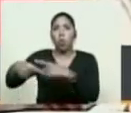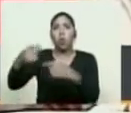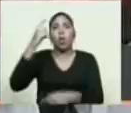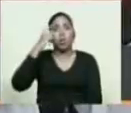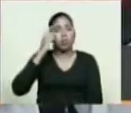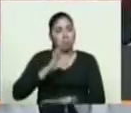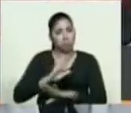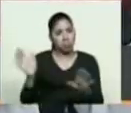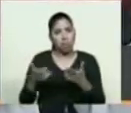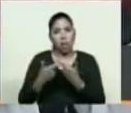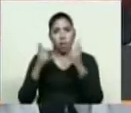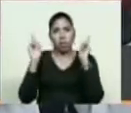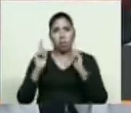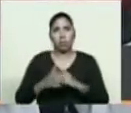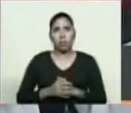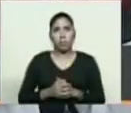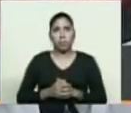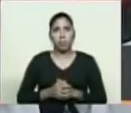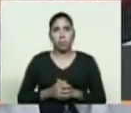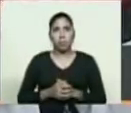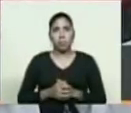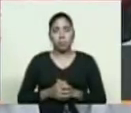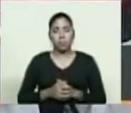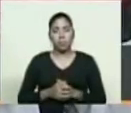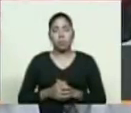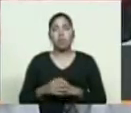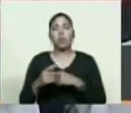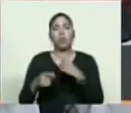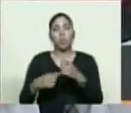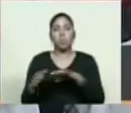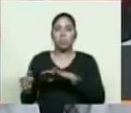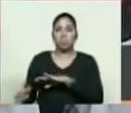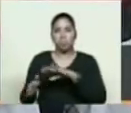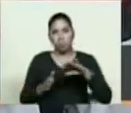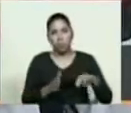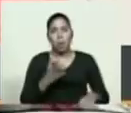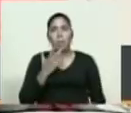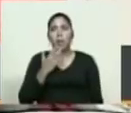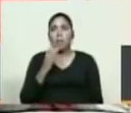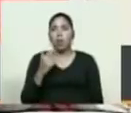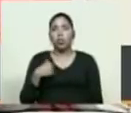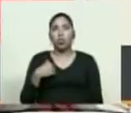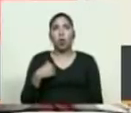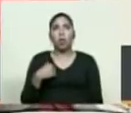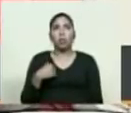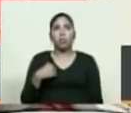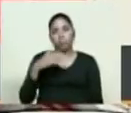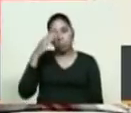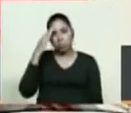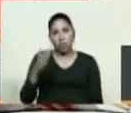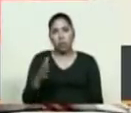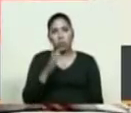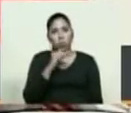constante. Durante un tiempo. Luego estaba, si yo no soy militante, ¿puedo sacar el carnet?